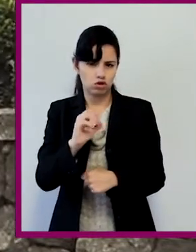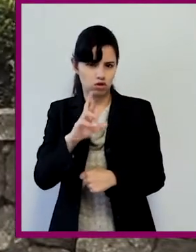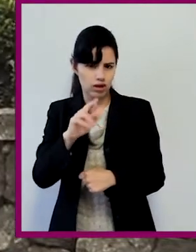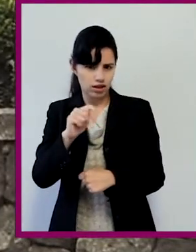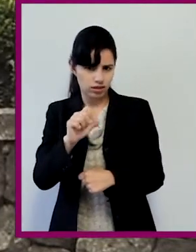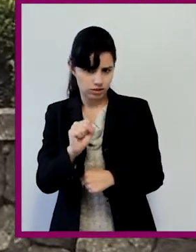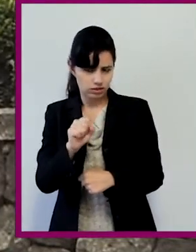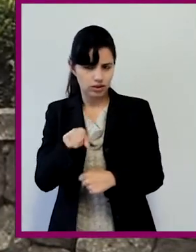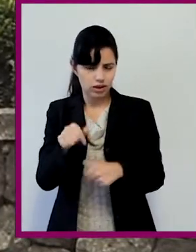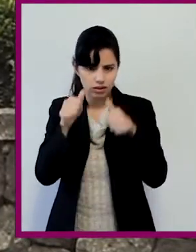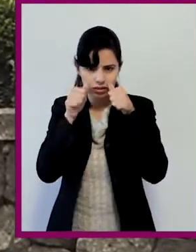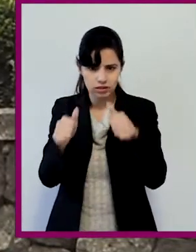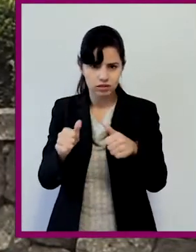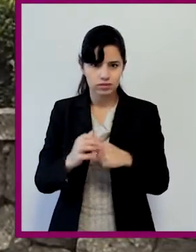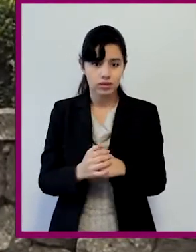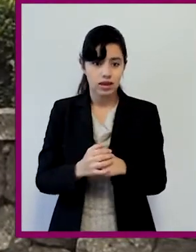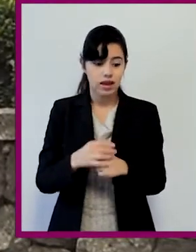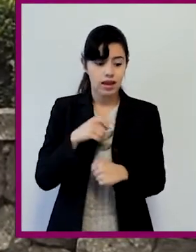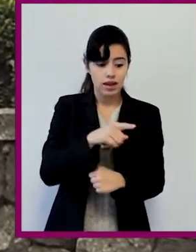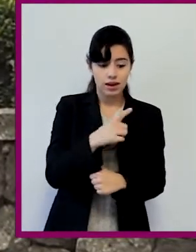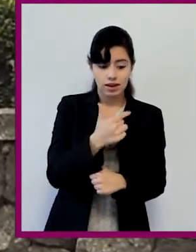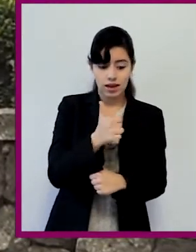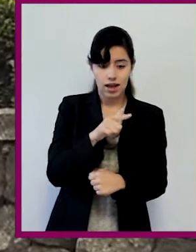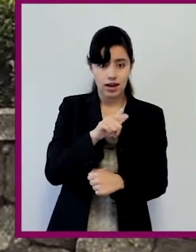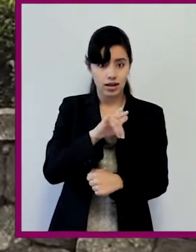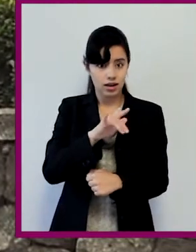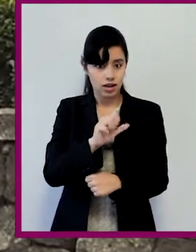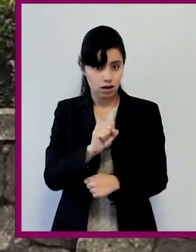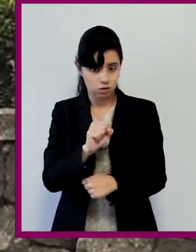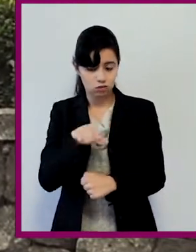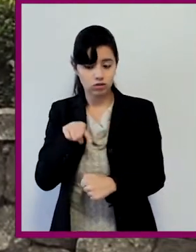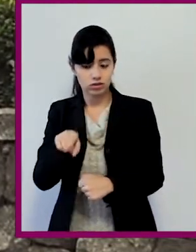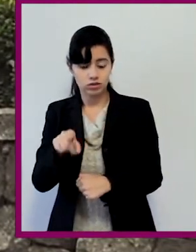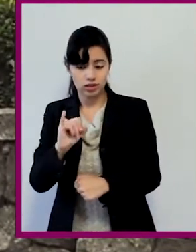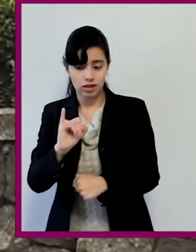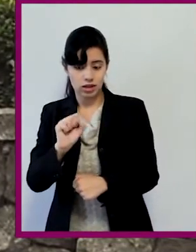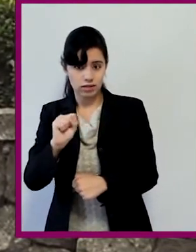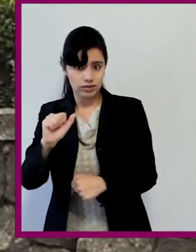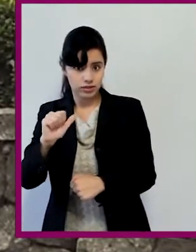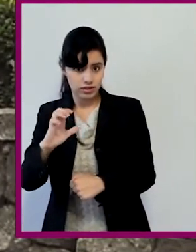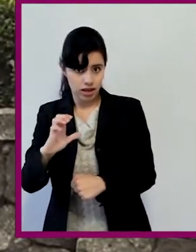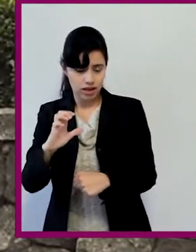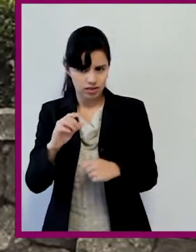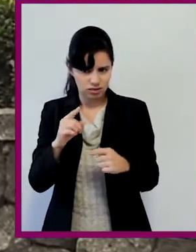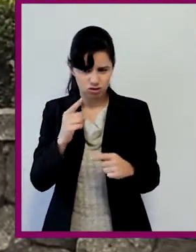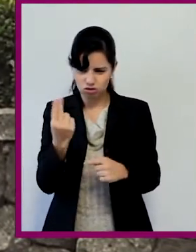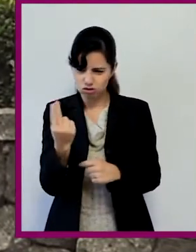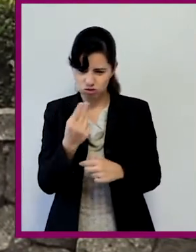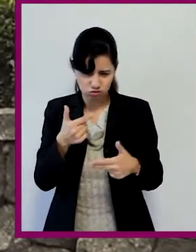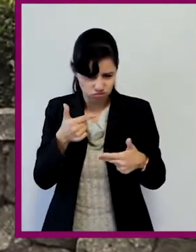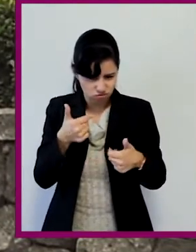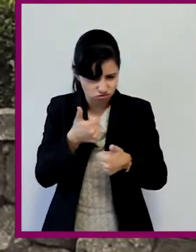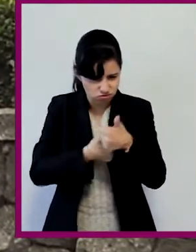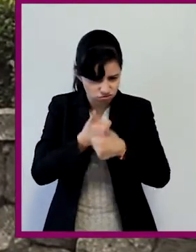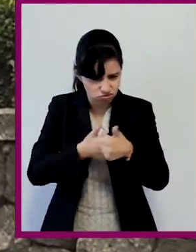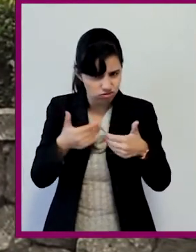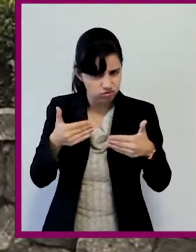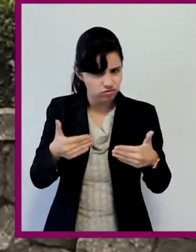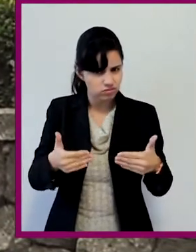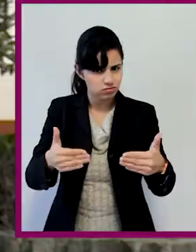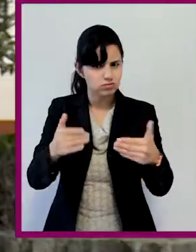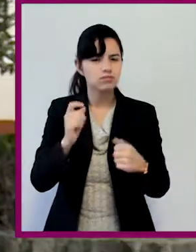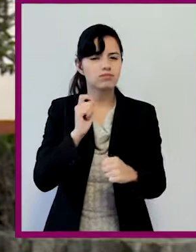Galileo Galilei contra Isaac Newton, una carrera matemática para lograr un avance científico importantísimo, el mejor